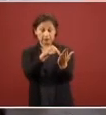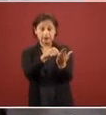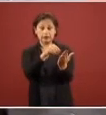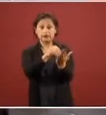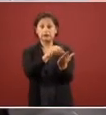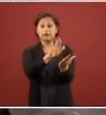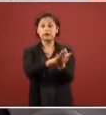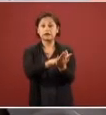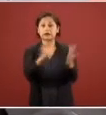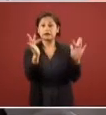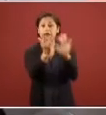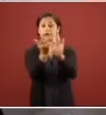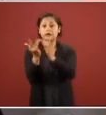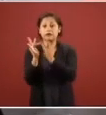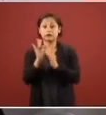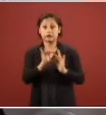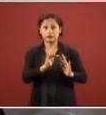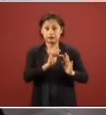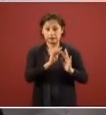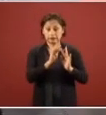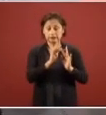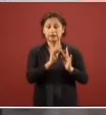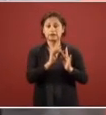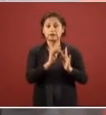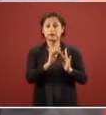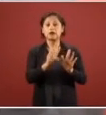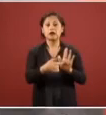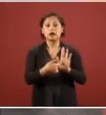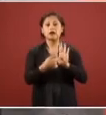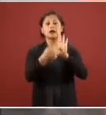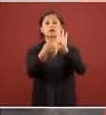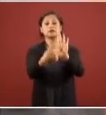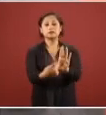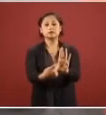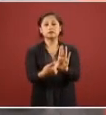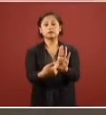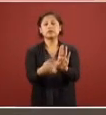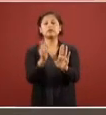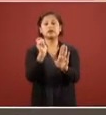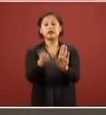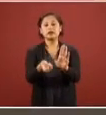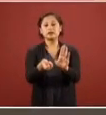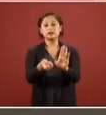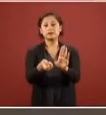mostraron de cómo funciona